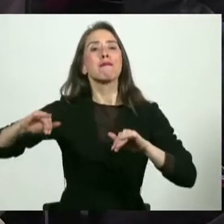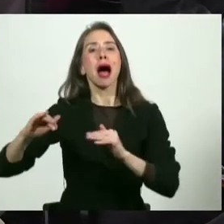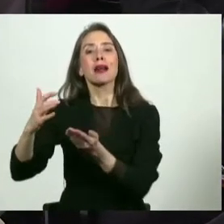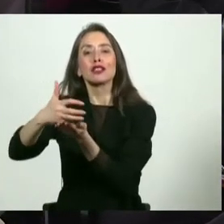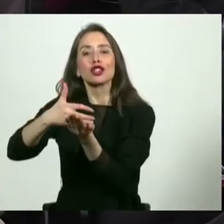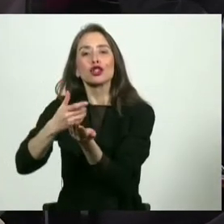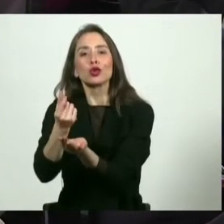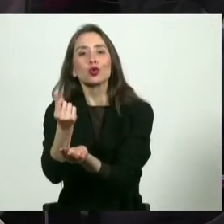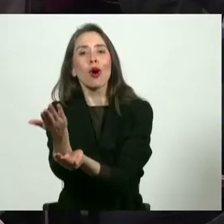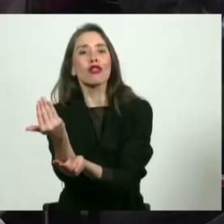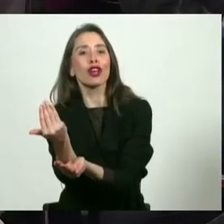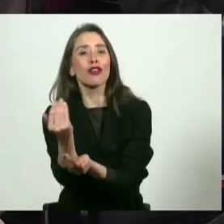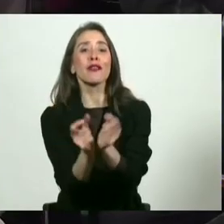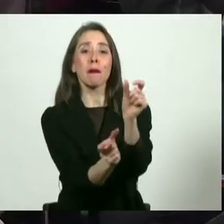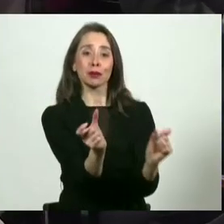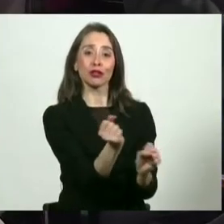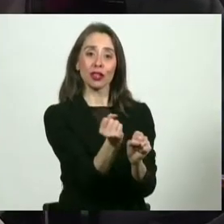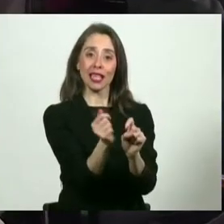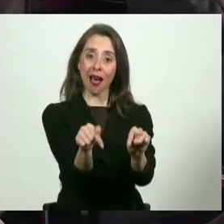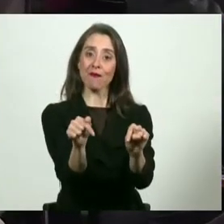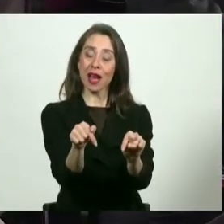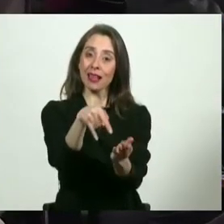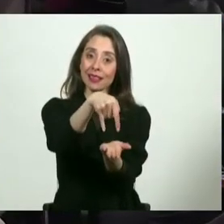porque las personas que trabajan acá,